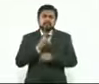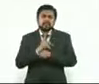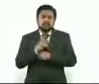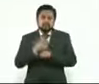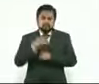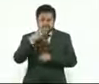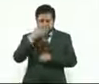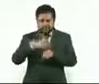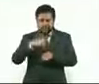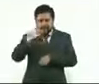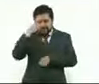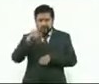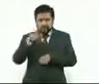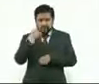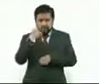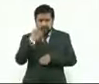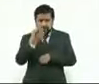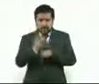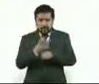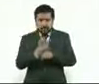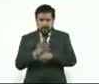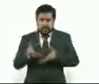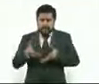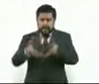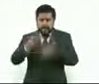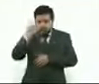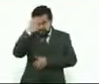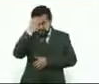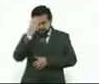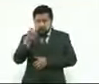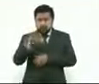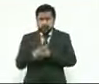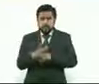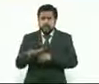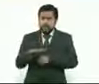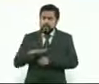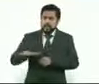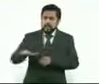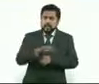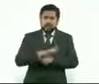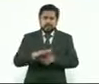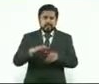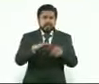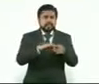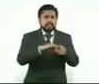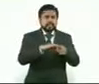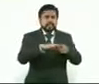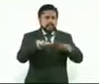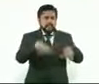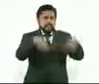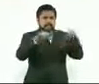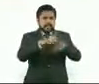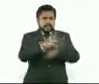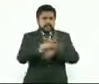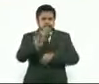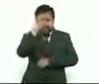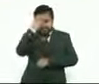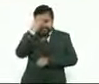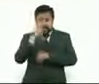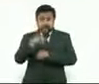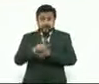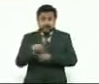van a entrar, mira, ahí va a entrar a Chapultepec, a toda la parte de lo que es alrededor del castillo, donde es adoquín, donde también el tipo de terreno es